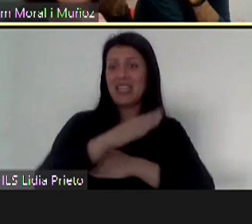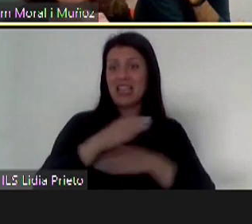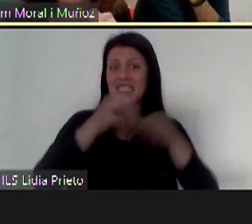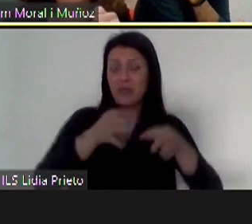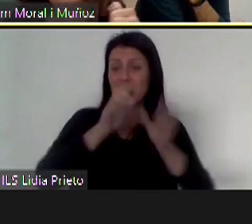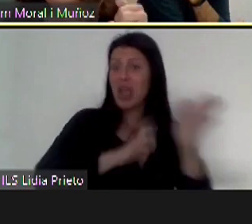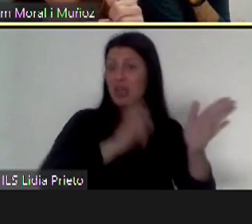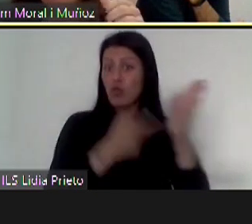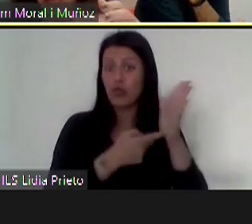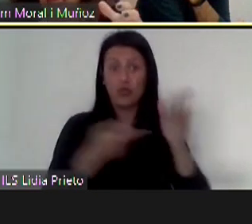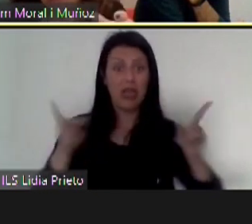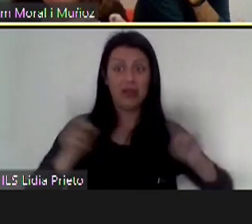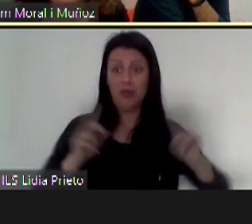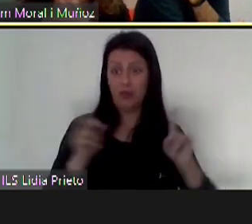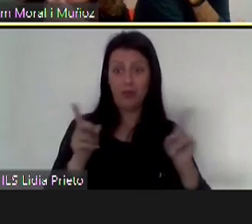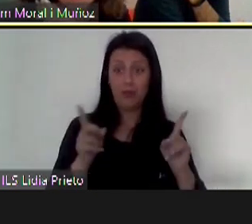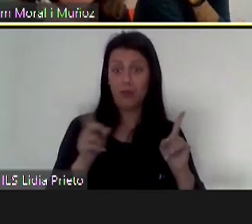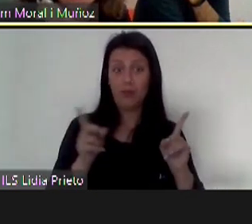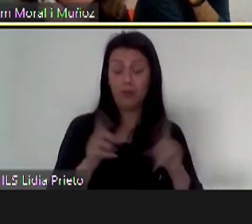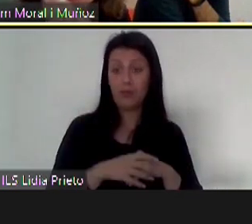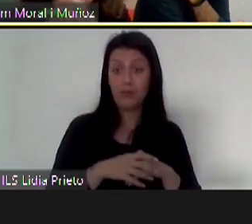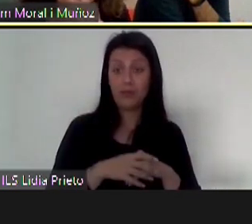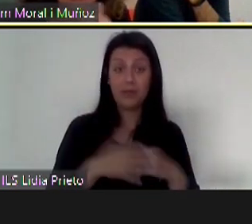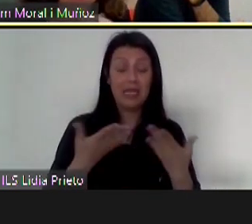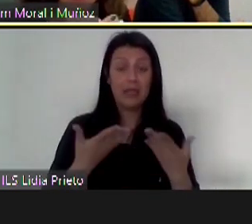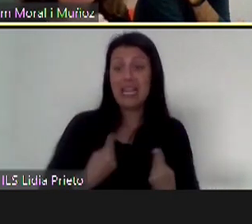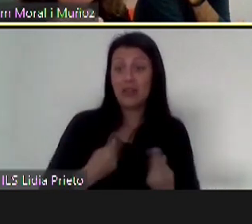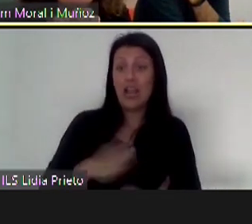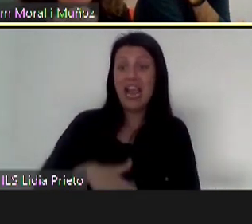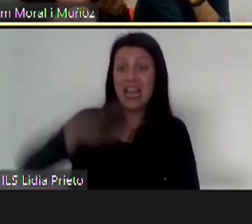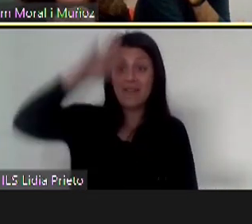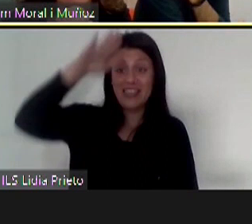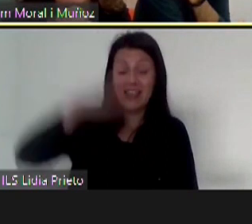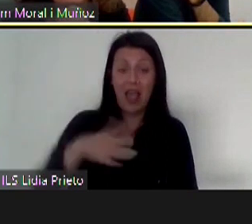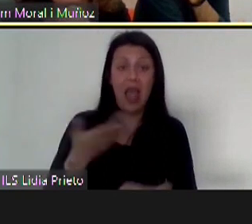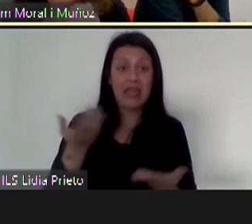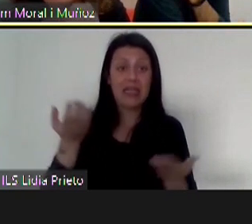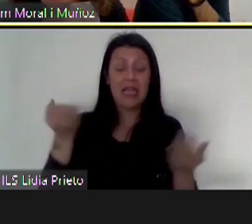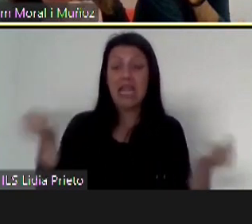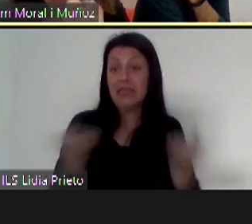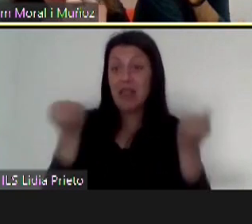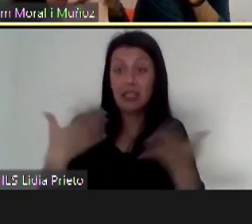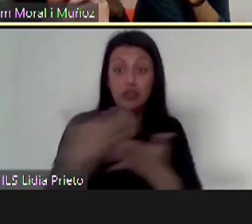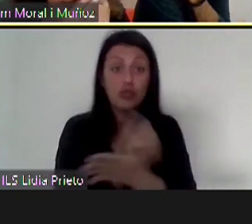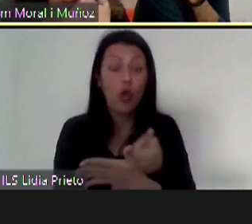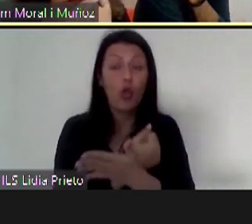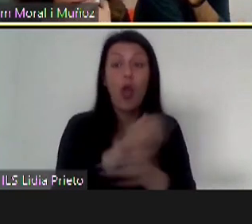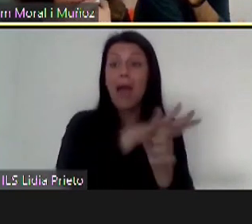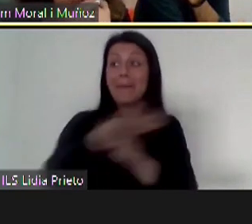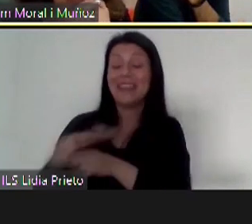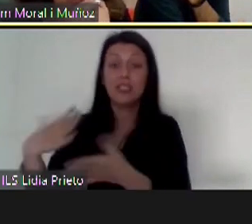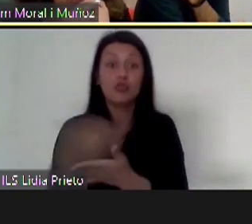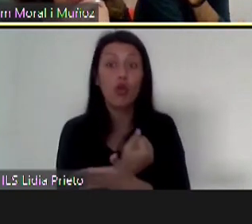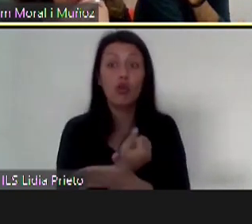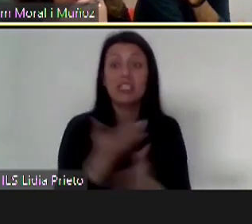no está en todas las facetas de la persona, en todas las actividades, no se manifiesta en todos los ambientes, puede ser que en uno sí, en otro